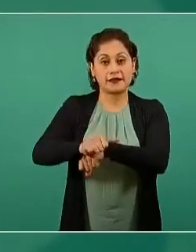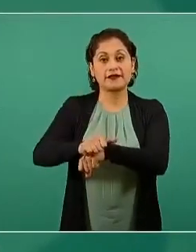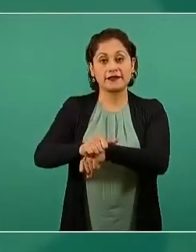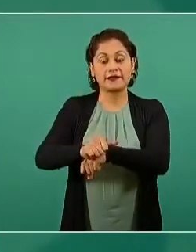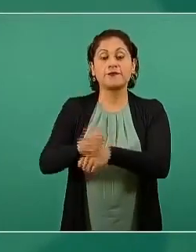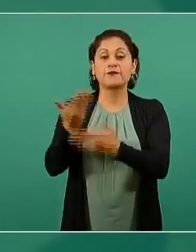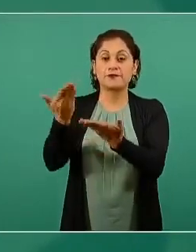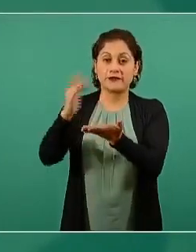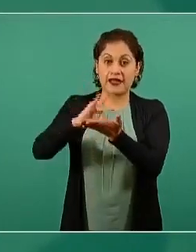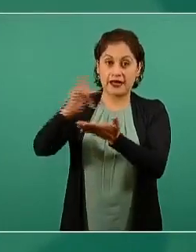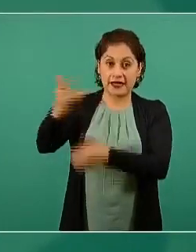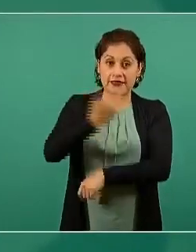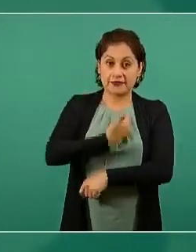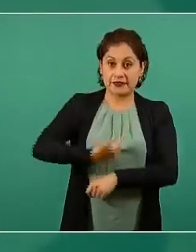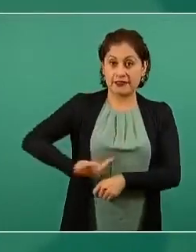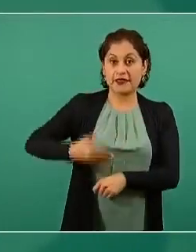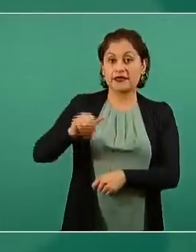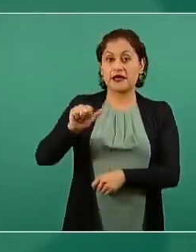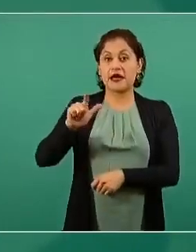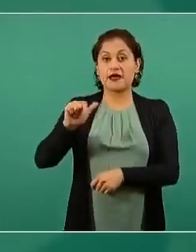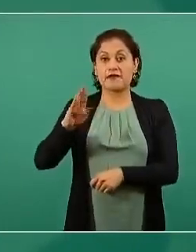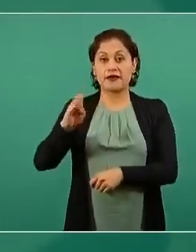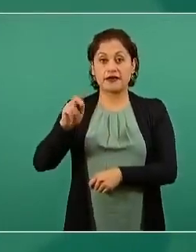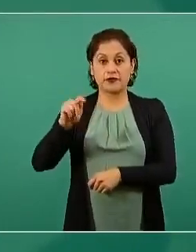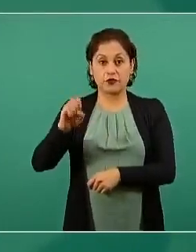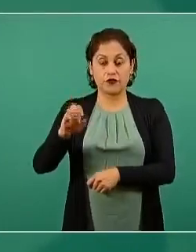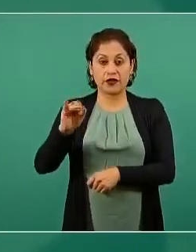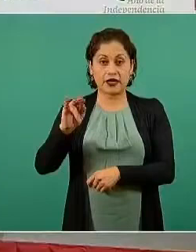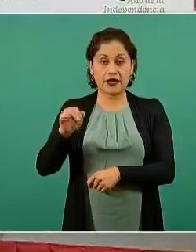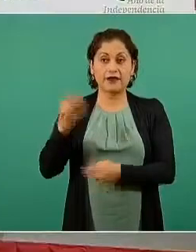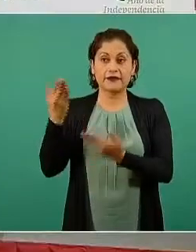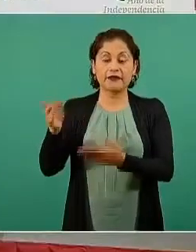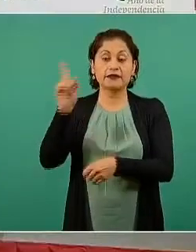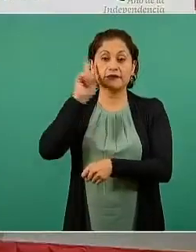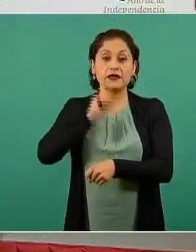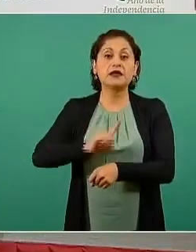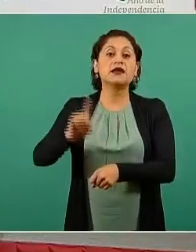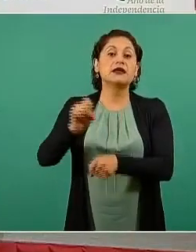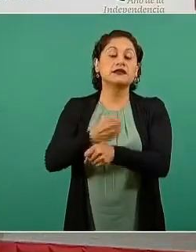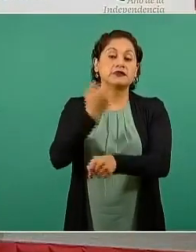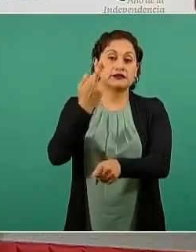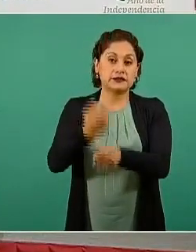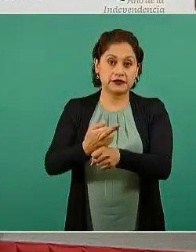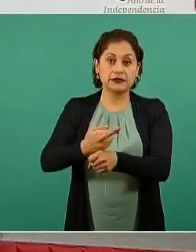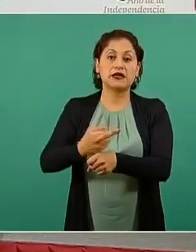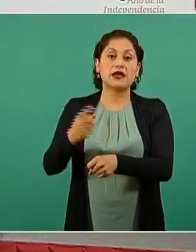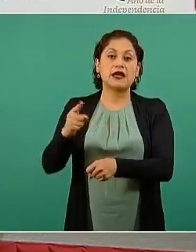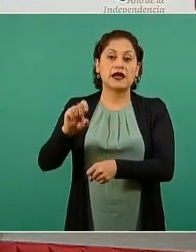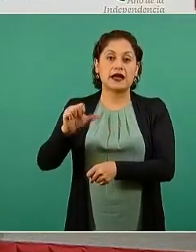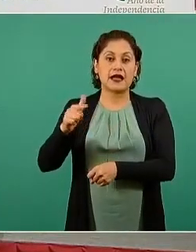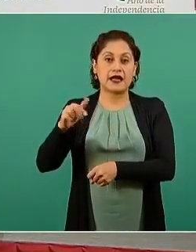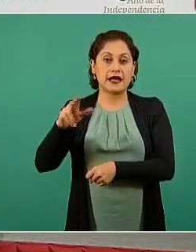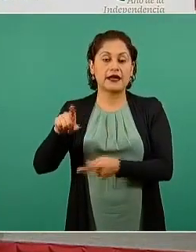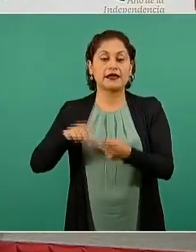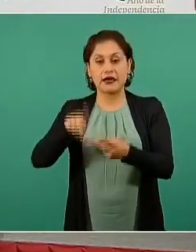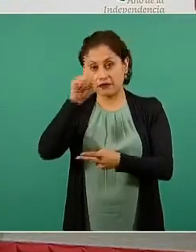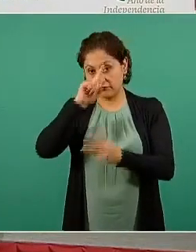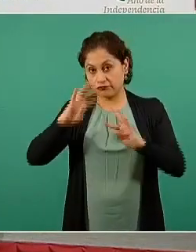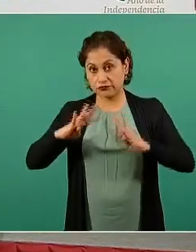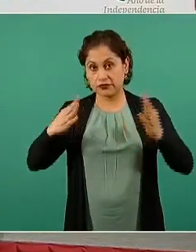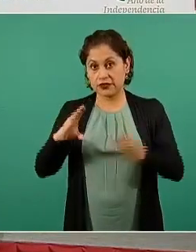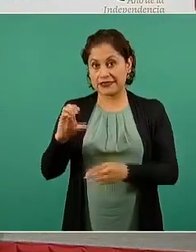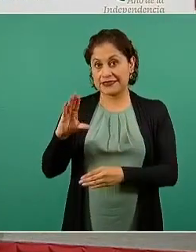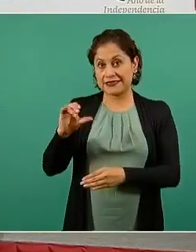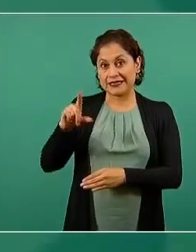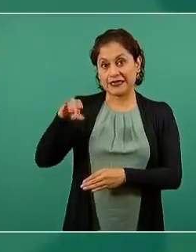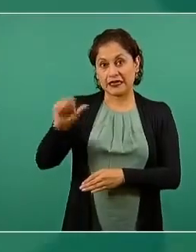su presidente, Alberto Fernández, a la ministra de Salud, Carla Bisotti, a la asesora presidencial, Cecilia Nicolini, y a todo el equipo